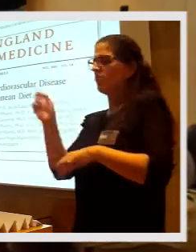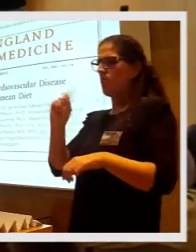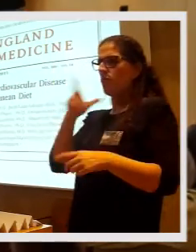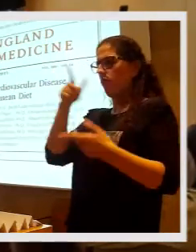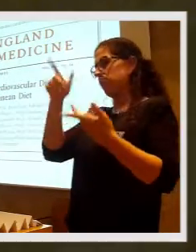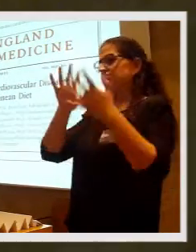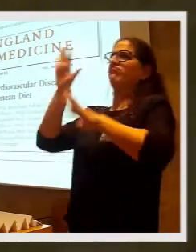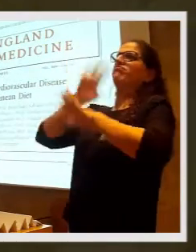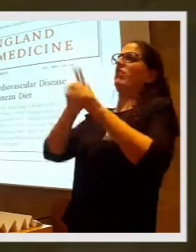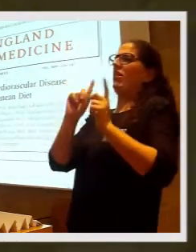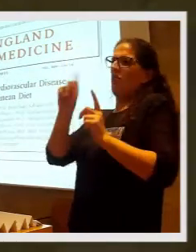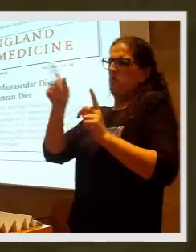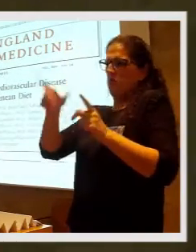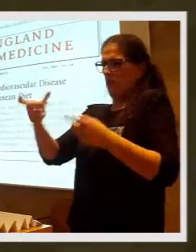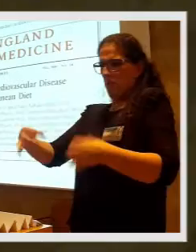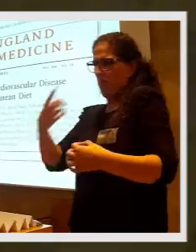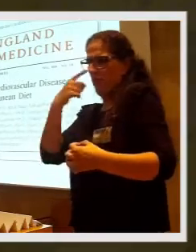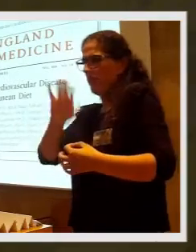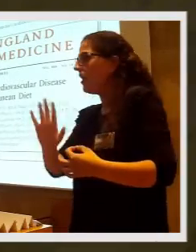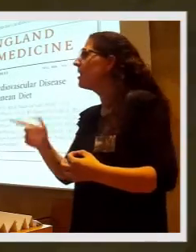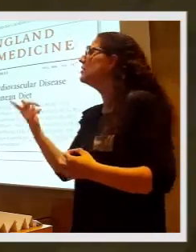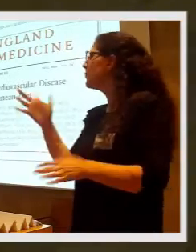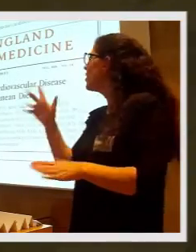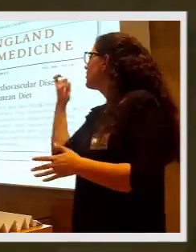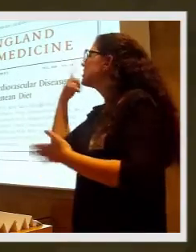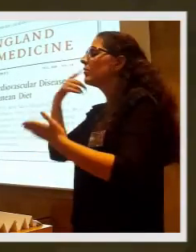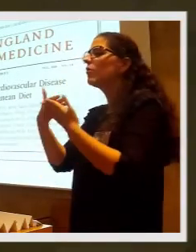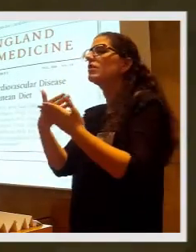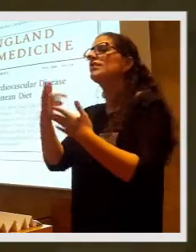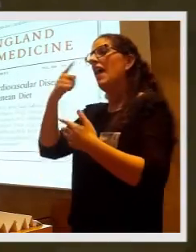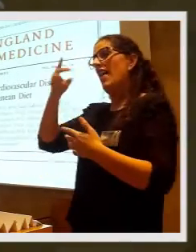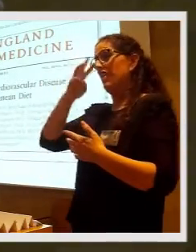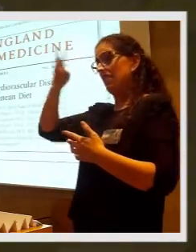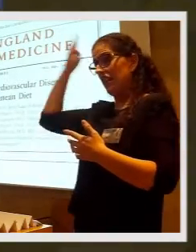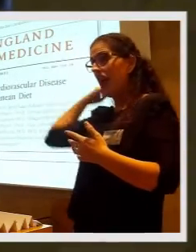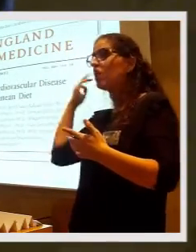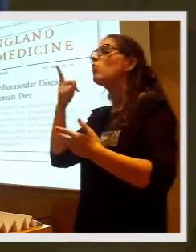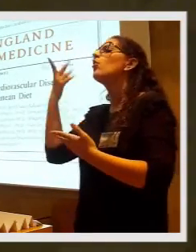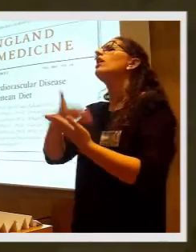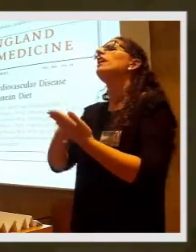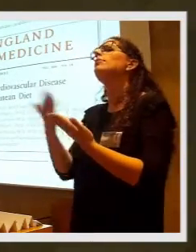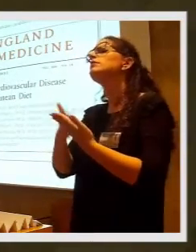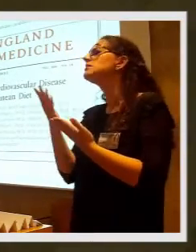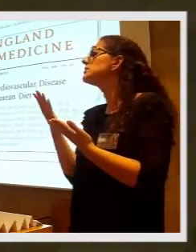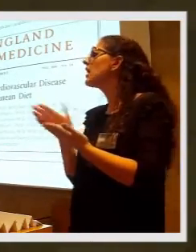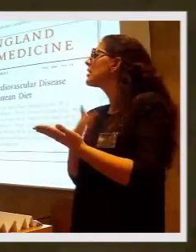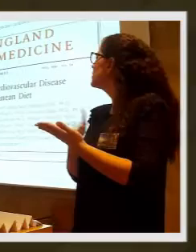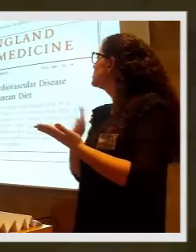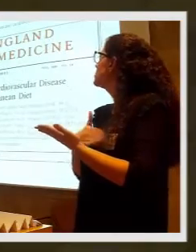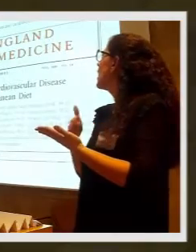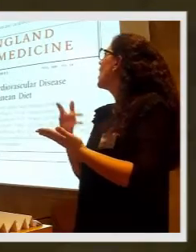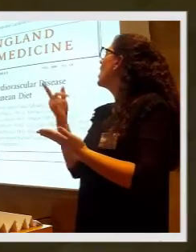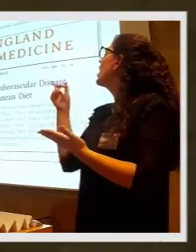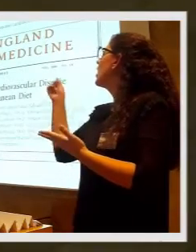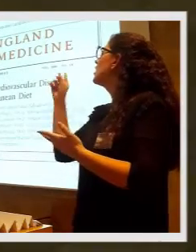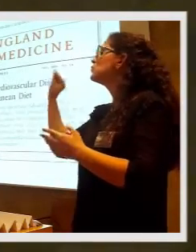estudio, que yo creo que ha supuesto un antes y un después. Hace 3 años se publicó probablemente en la mejor revista del mundo, que es esa que veis aquí, New